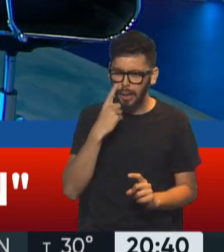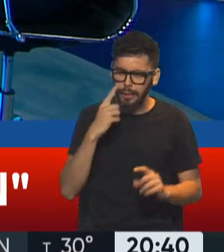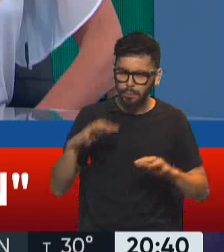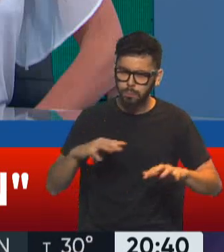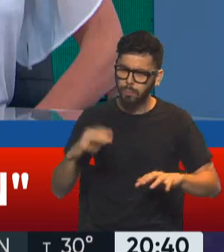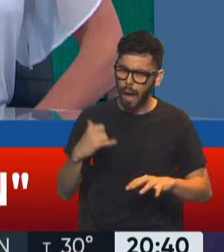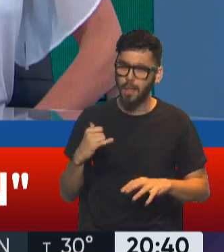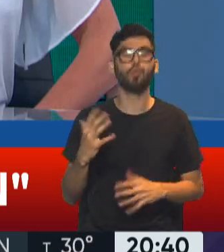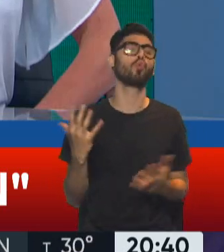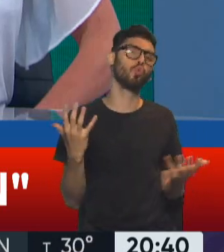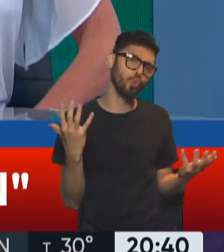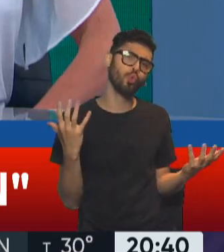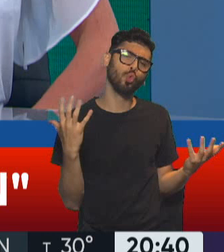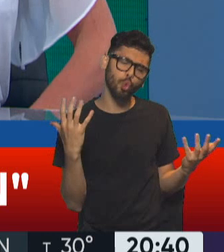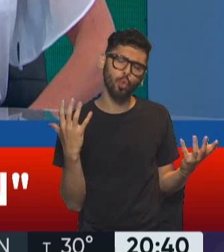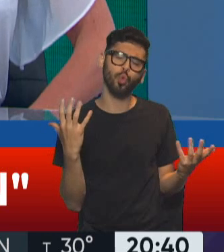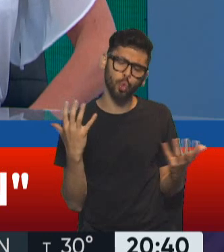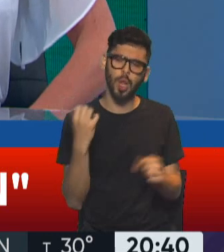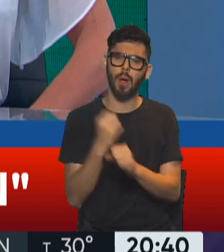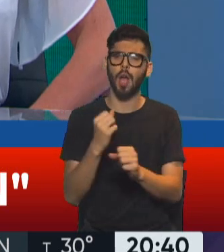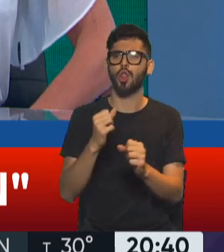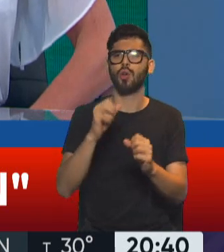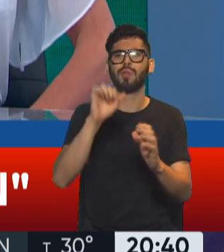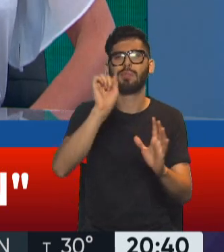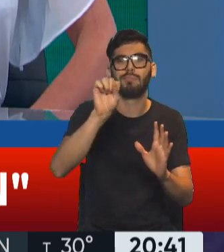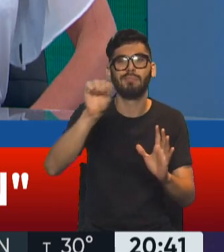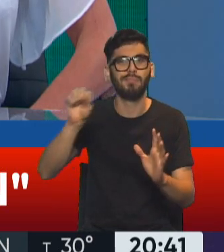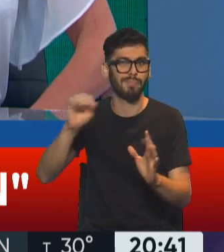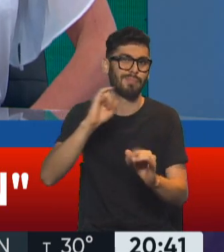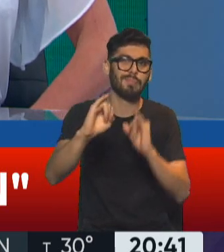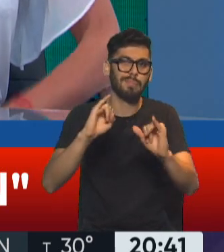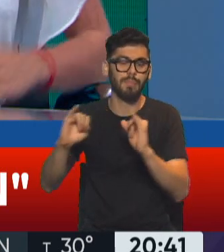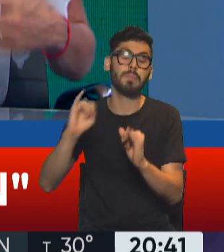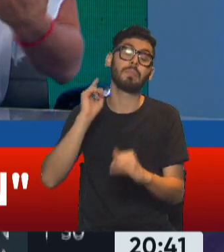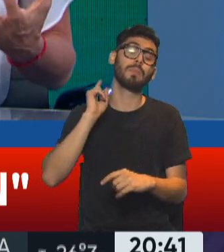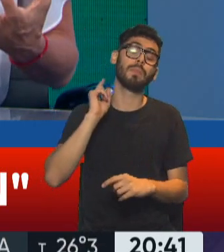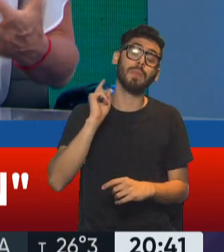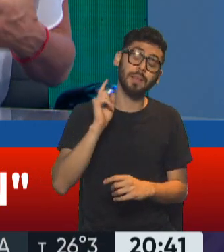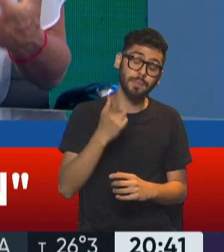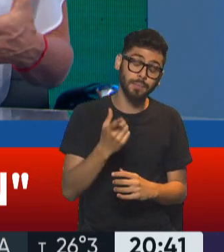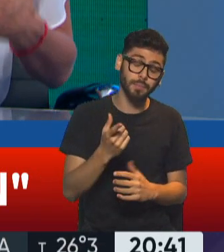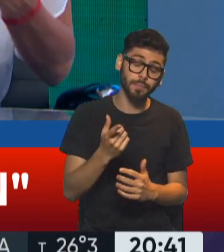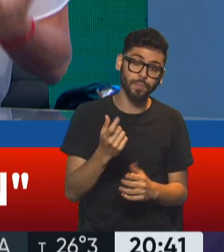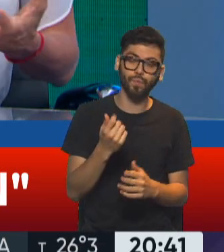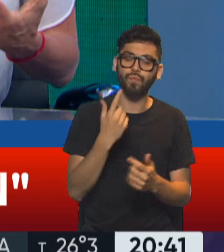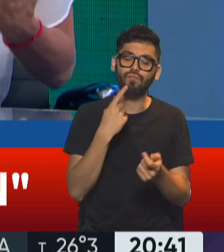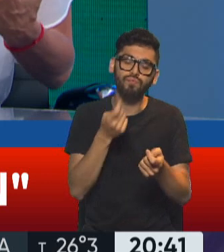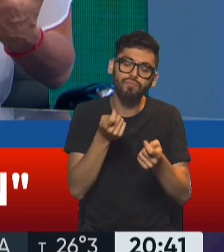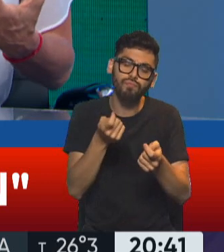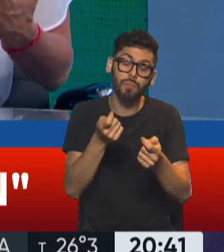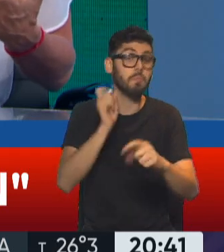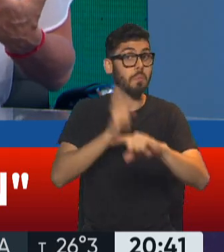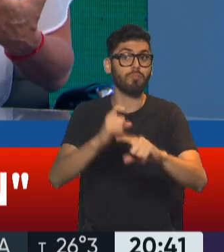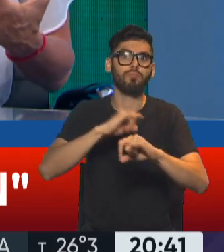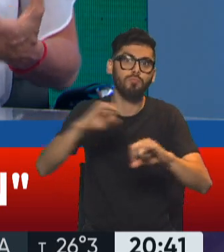todos trabajando con un esquema, por supuesto, de puerta a puerta, de hacer este trabajo que es no solamente persuadir y